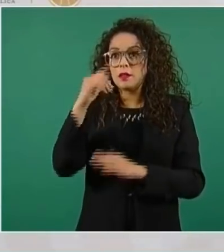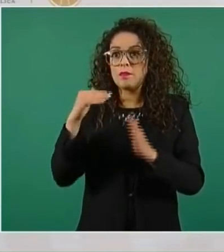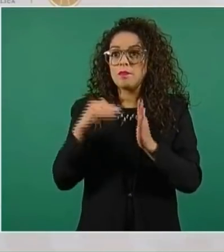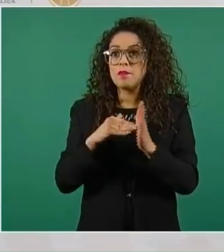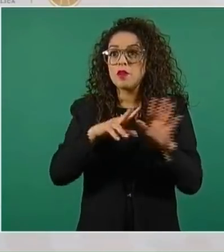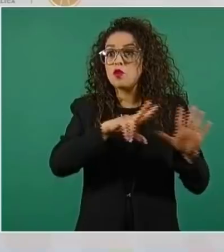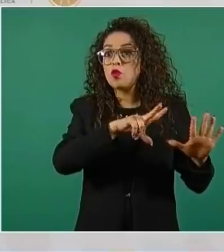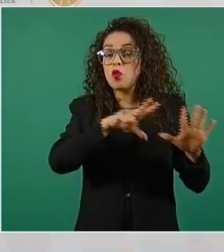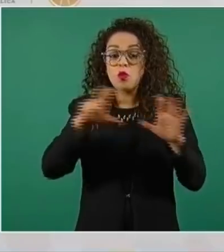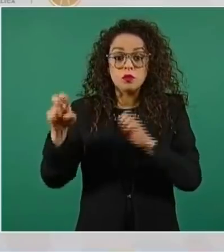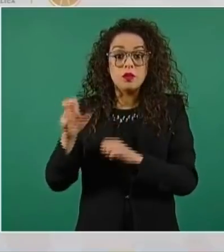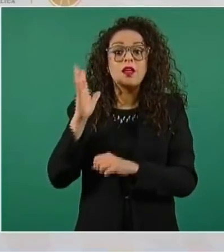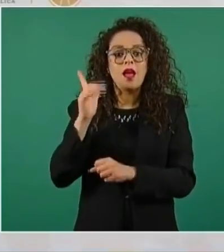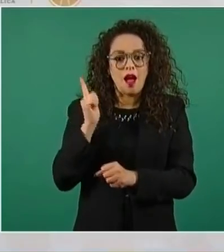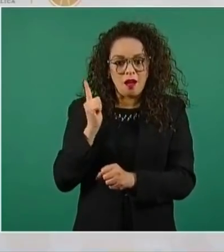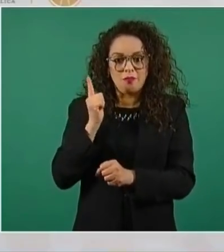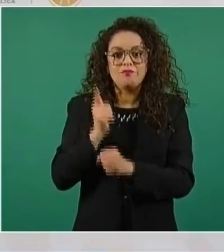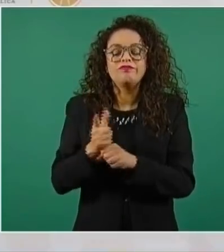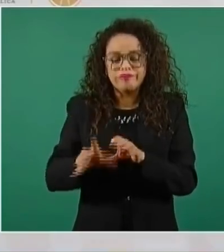1800,